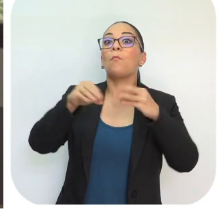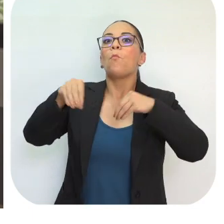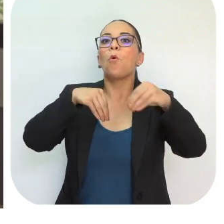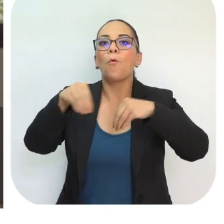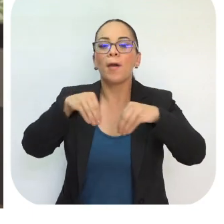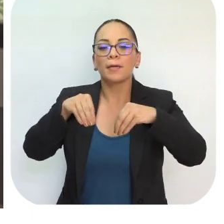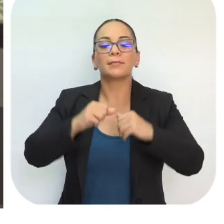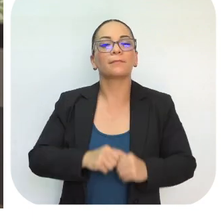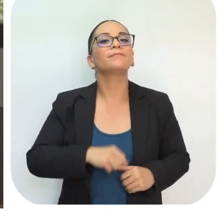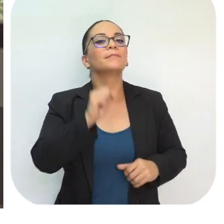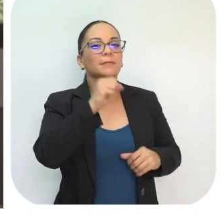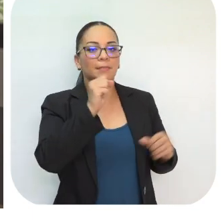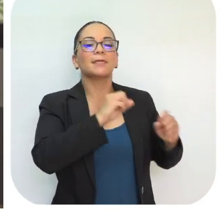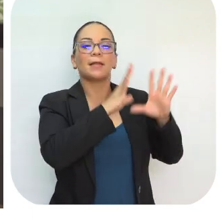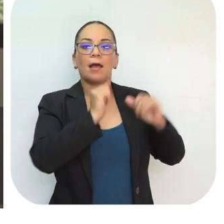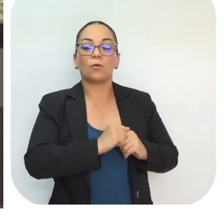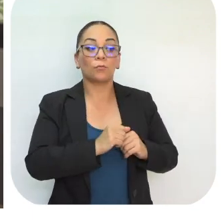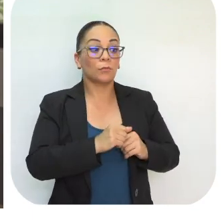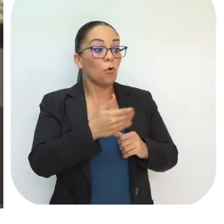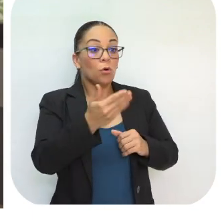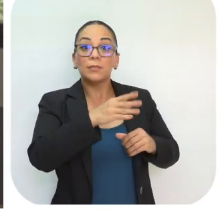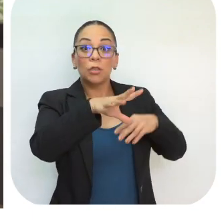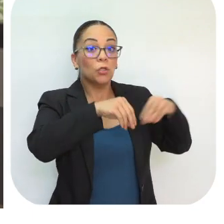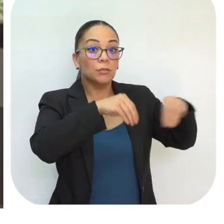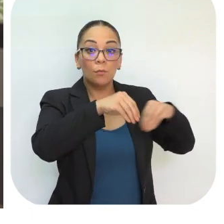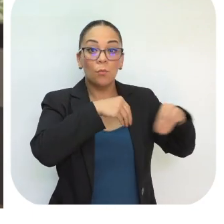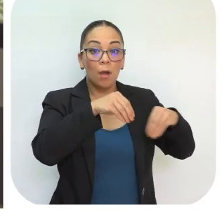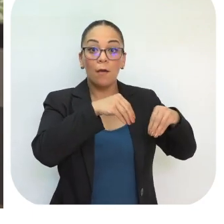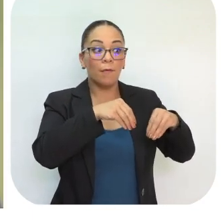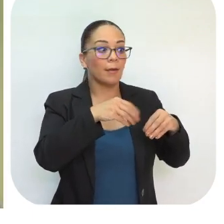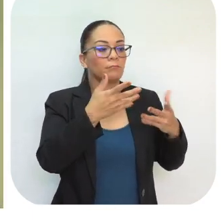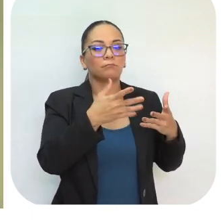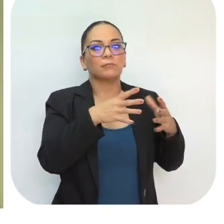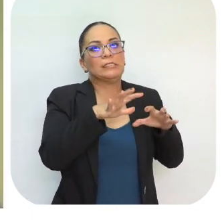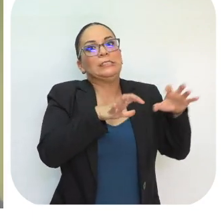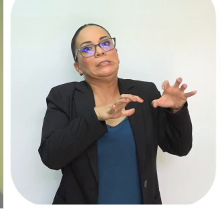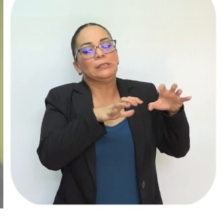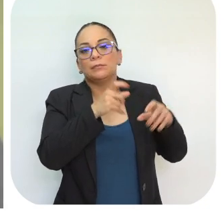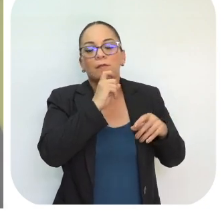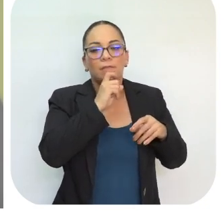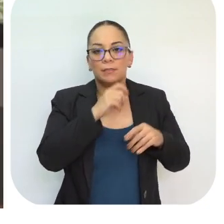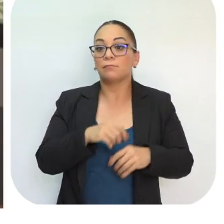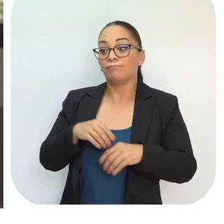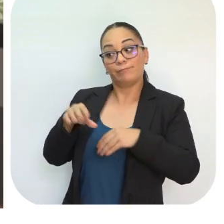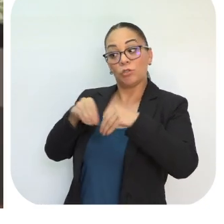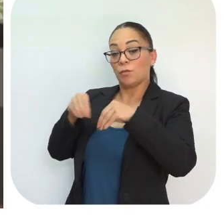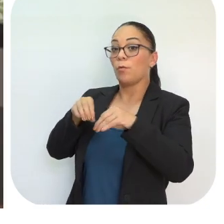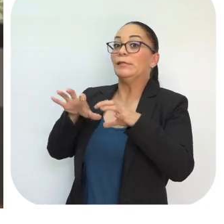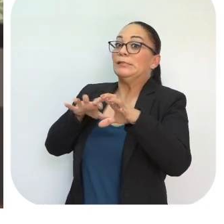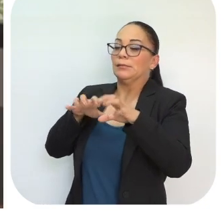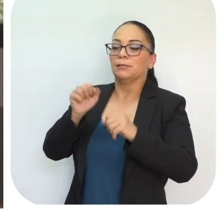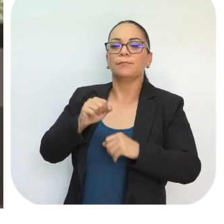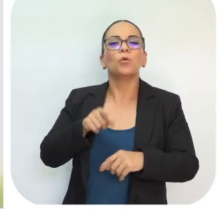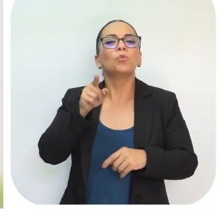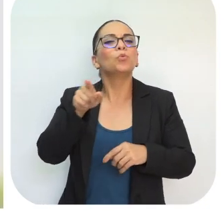sí, lo que no se mueve se atrofia. Lo que no se mueve se atrofia. Sí. Bueno, ¿y usted qué